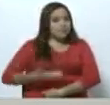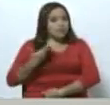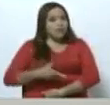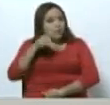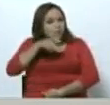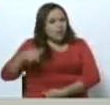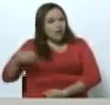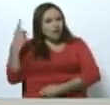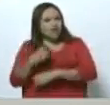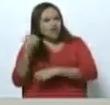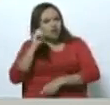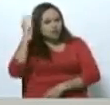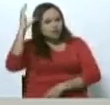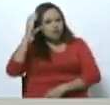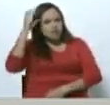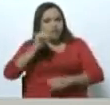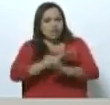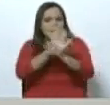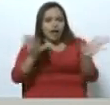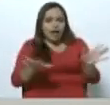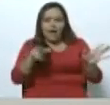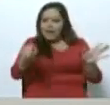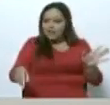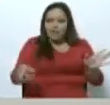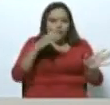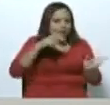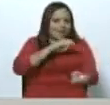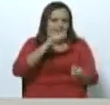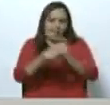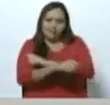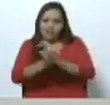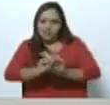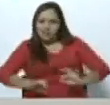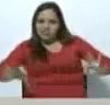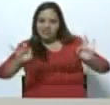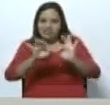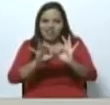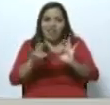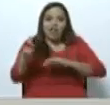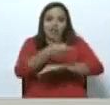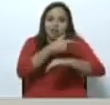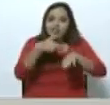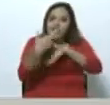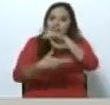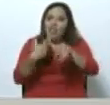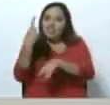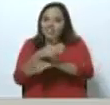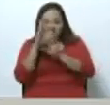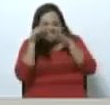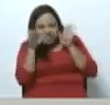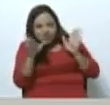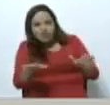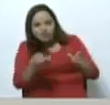claro y consciente que aquí no se ha pasado la página para nada y que el gobierno y la revolución debe estar atento y pendiente de